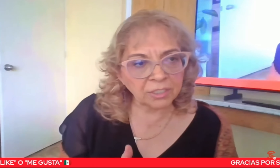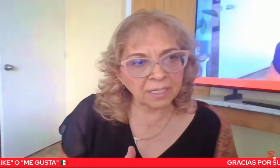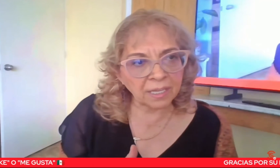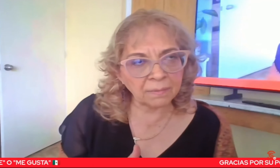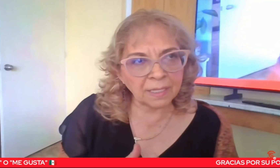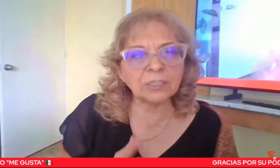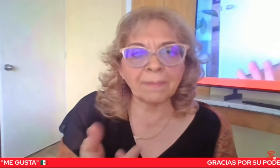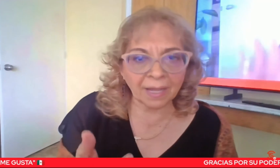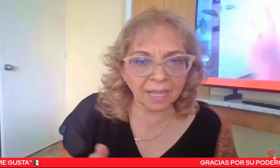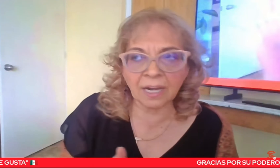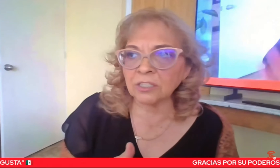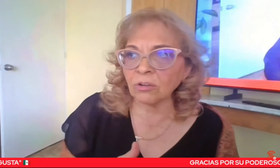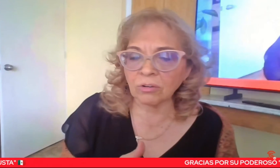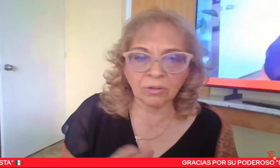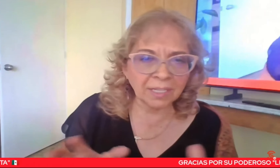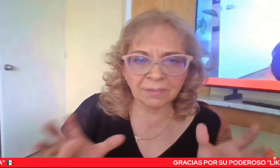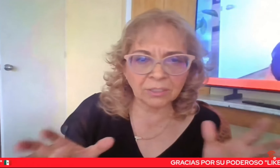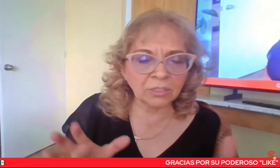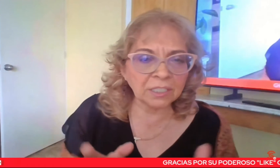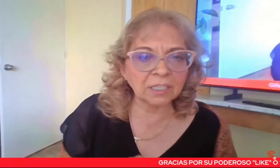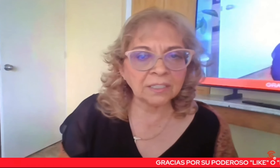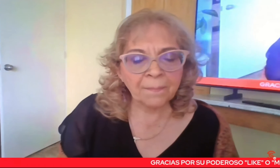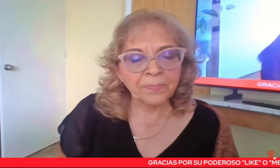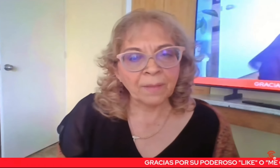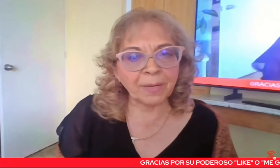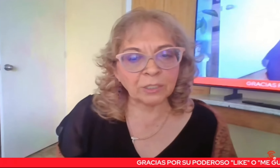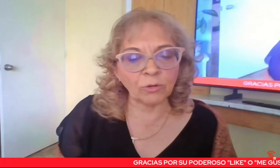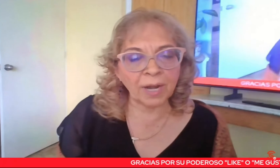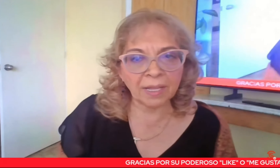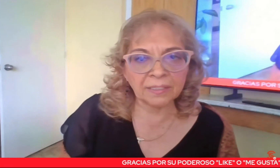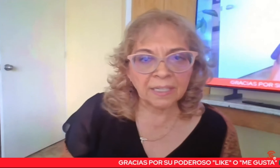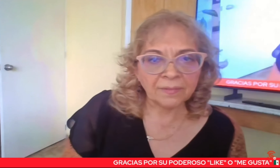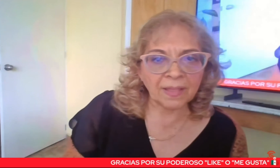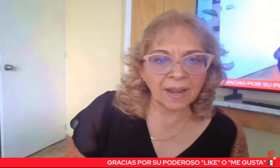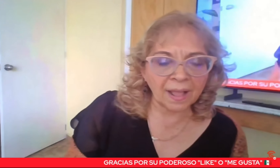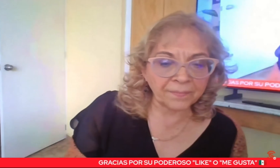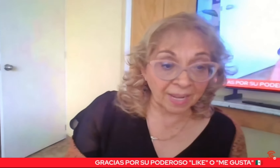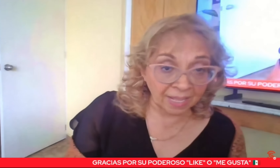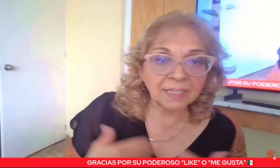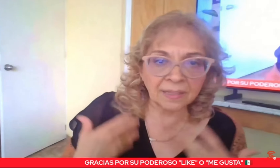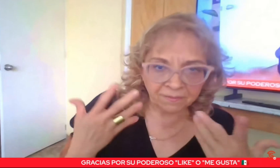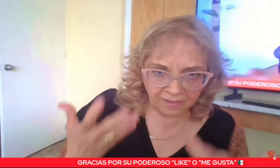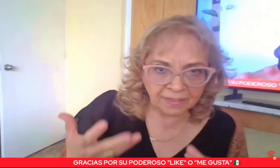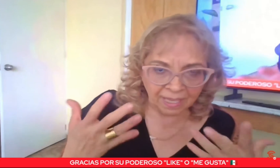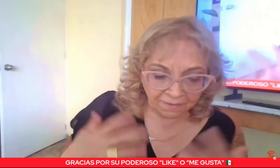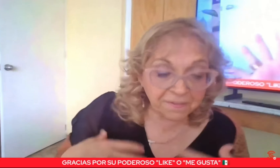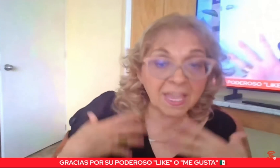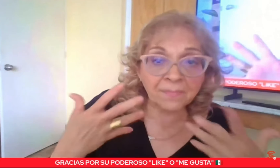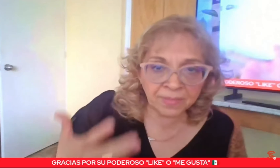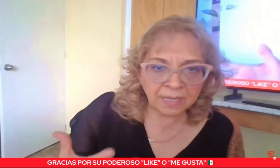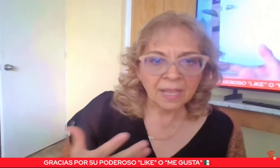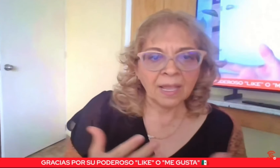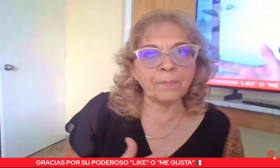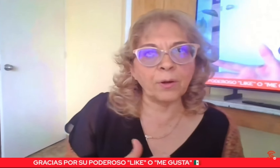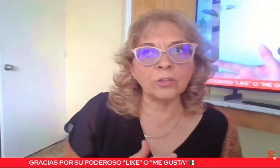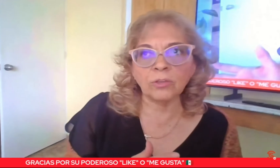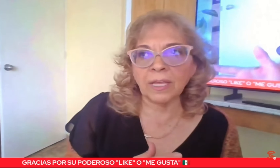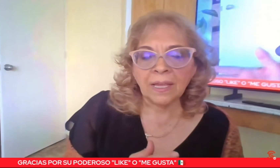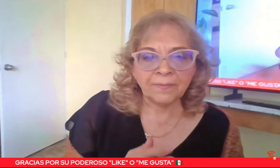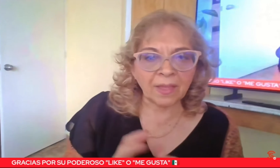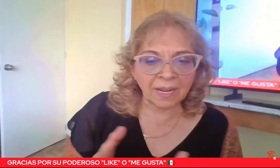cosa aquí en mi Silva Herzog, ¿no? Ya sabes, todos estos personajes de la derecha que defienden el